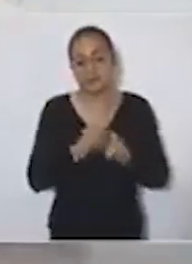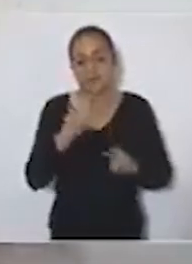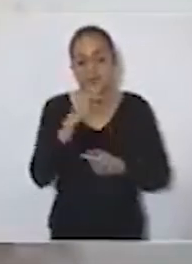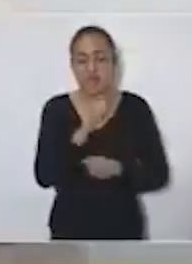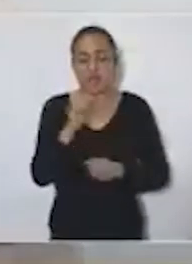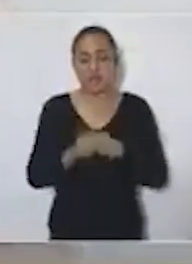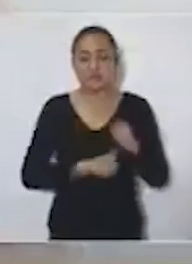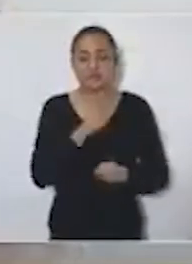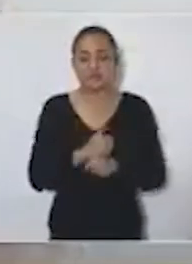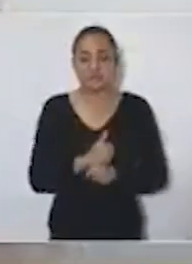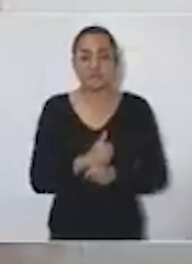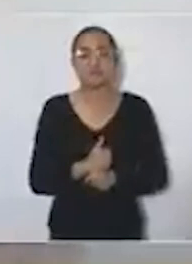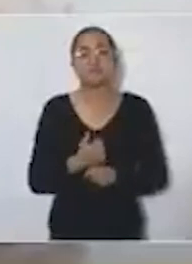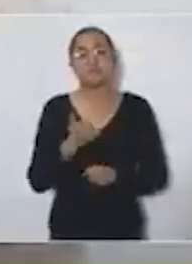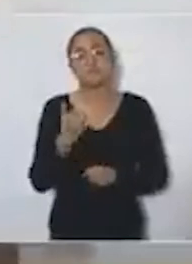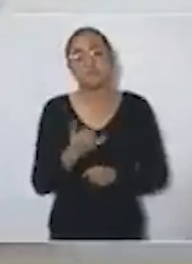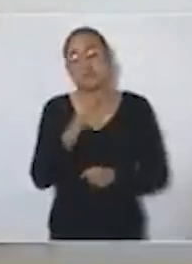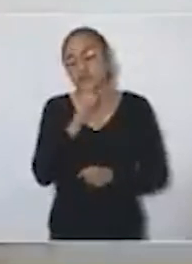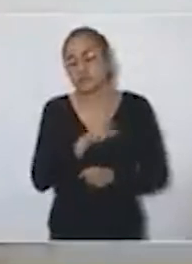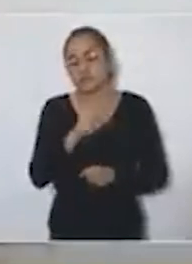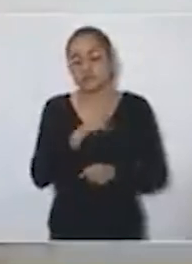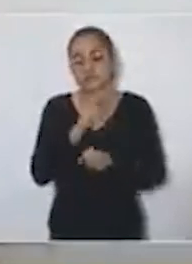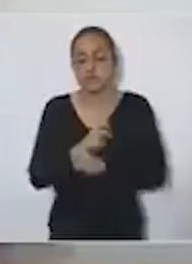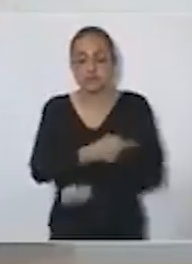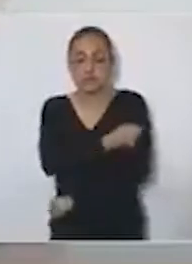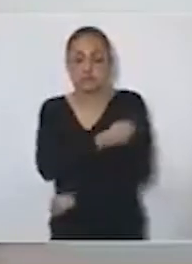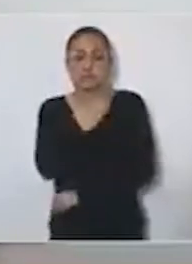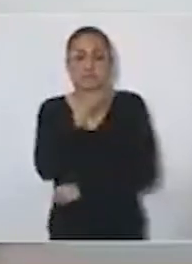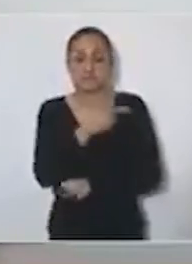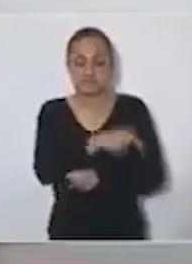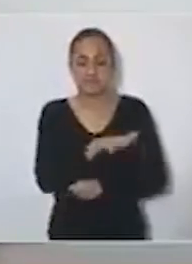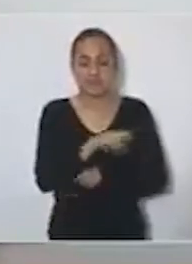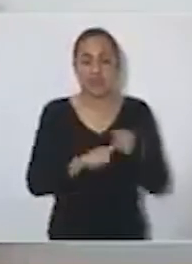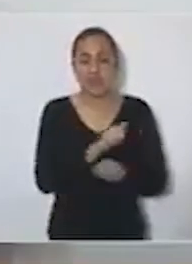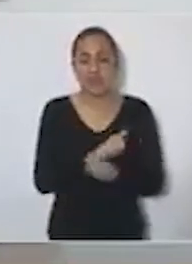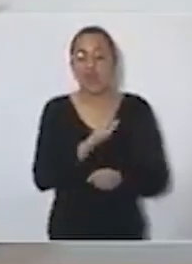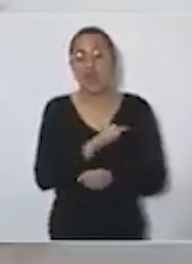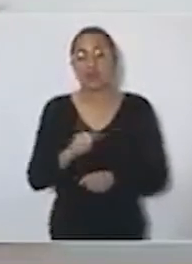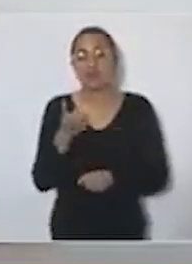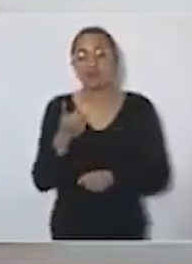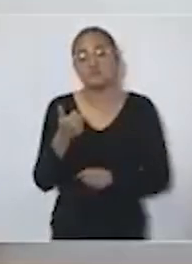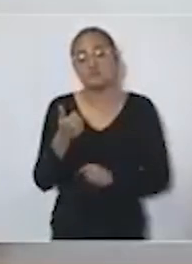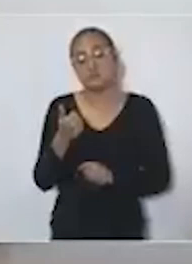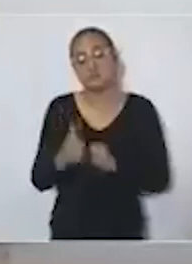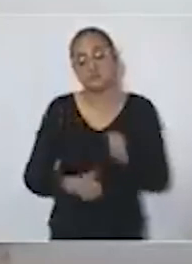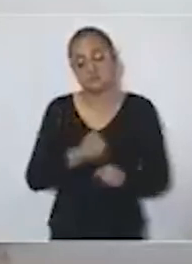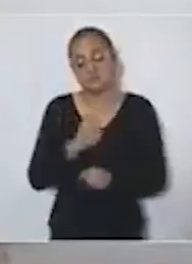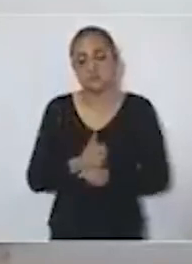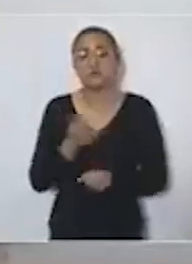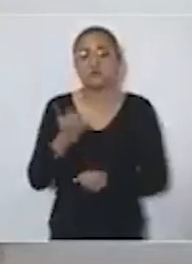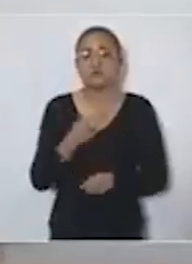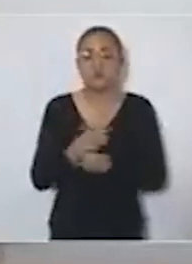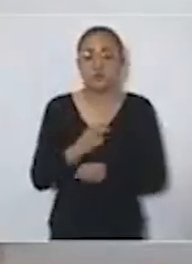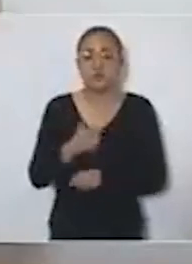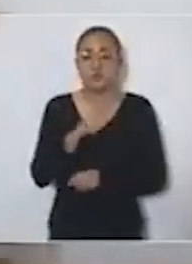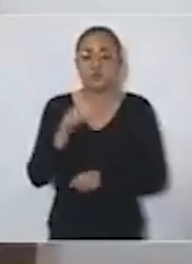5 años a 11 años, 11 meses, así como segundas dosis de este mismo grupo etario y segundas dosis de 12 a